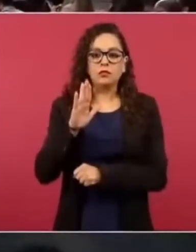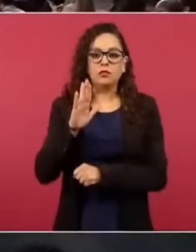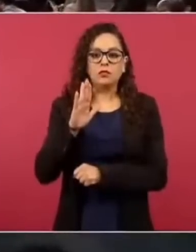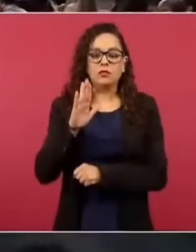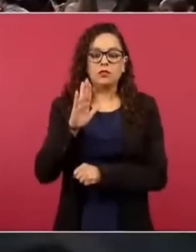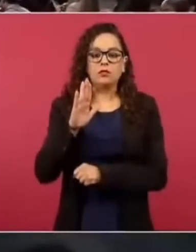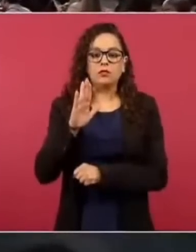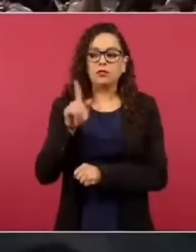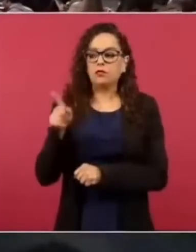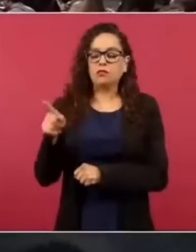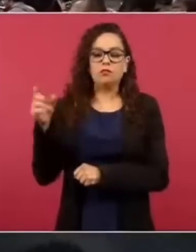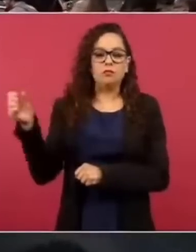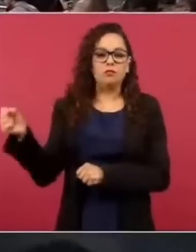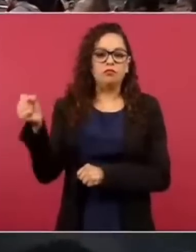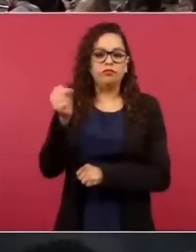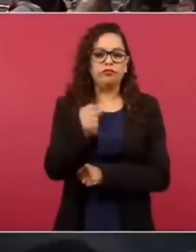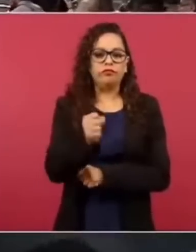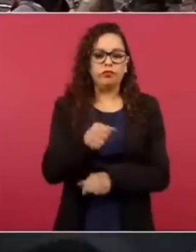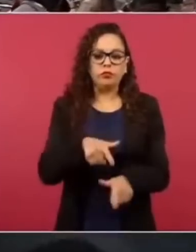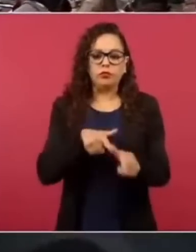en